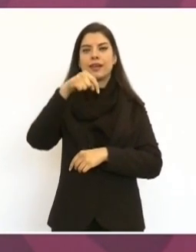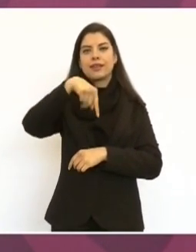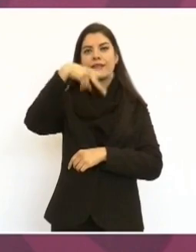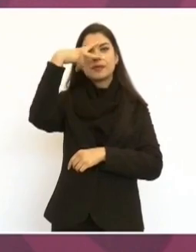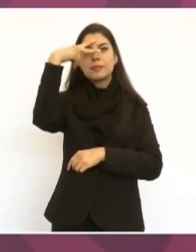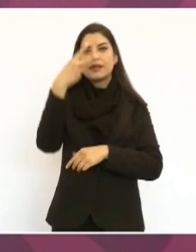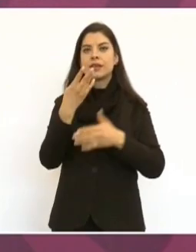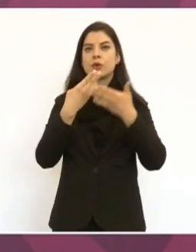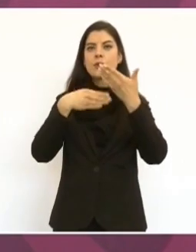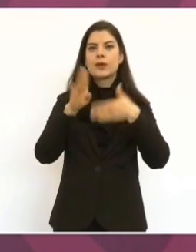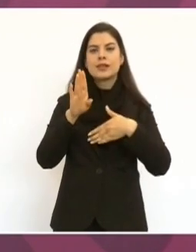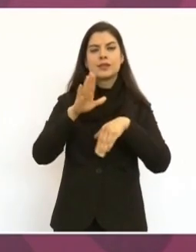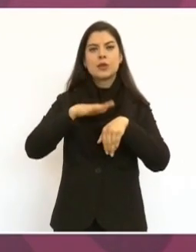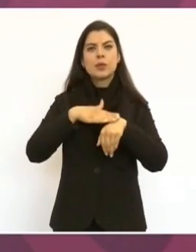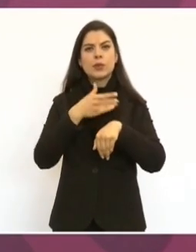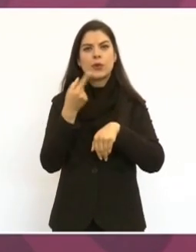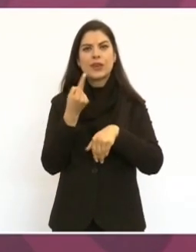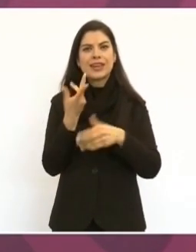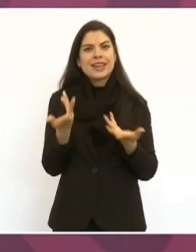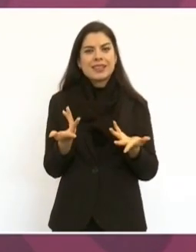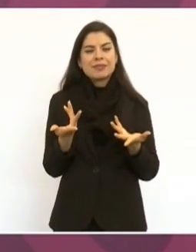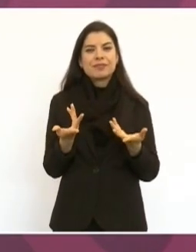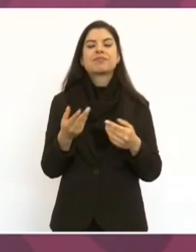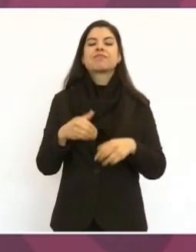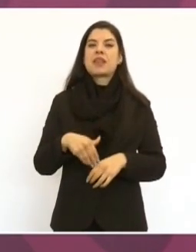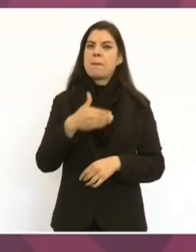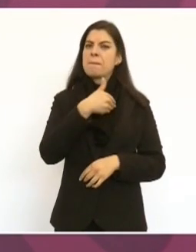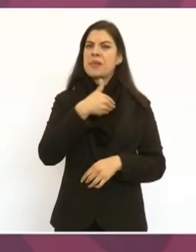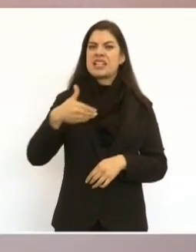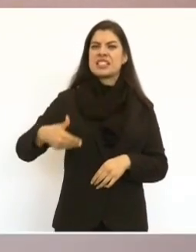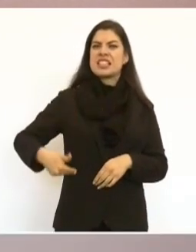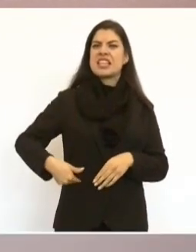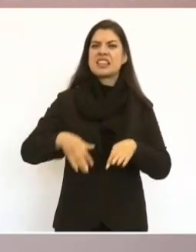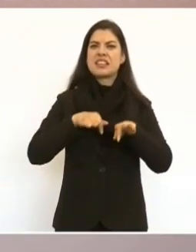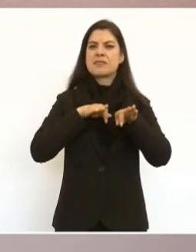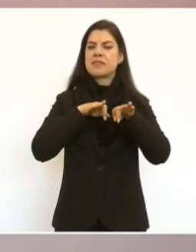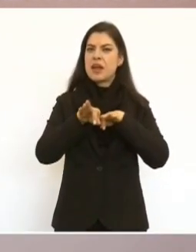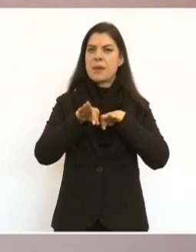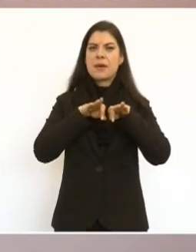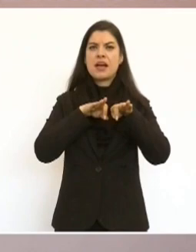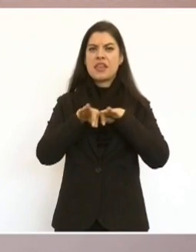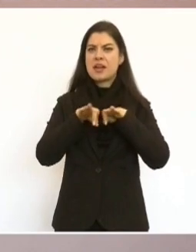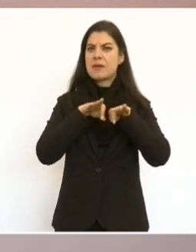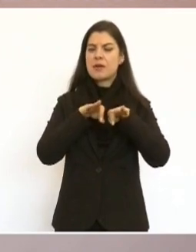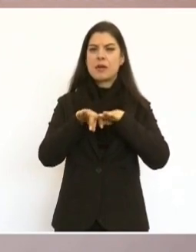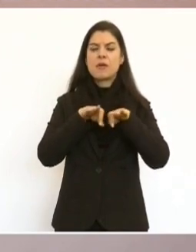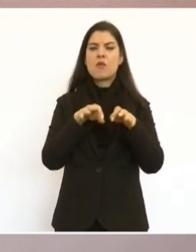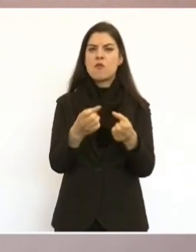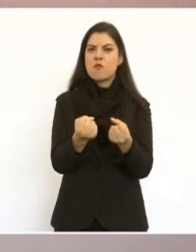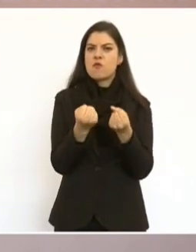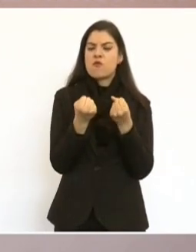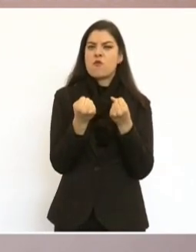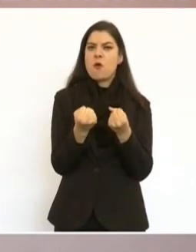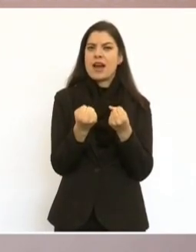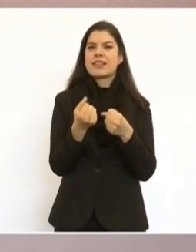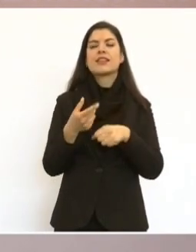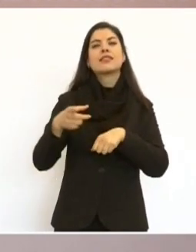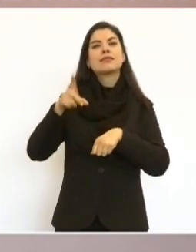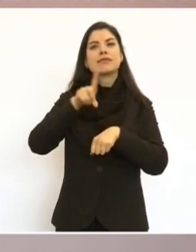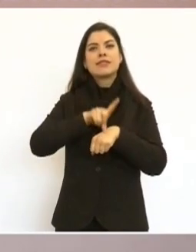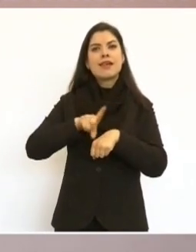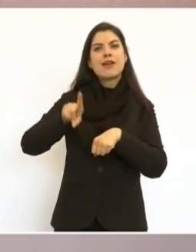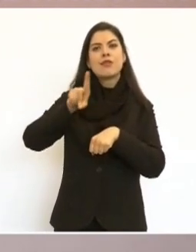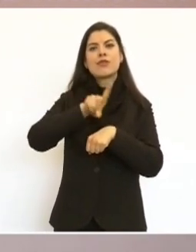ya que contamos con un presidente que trabaja incansablemente y que día con día nos pone el ejemplo, y